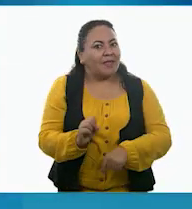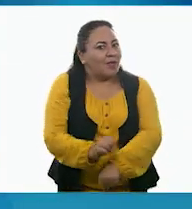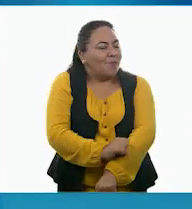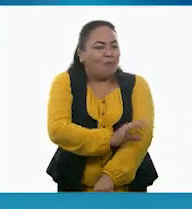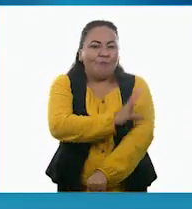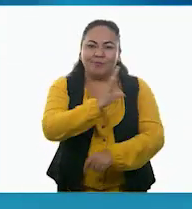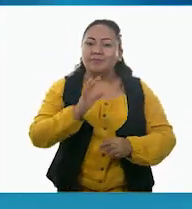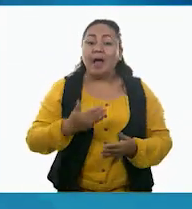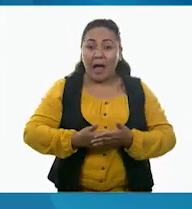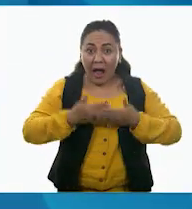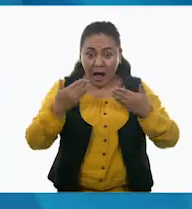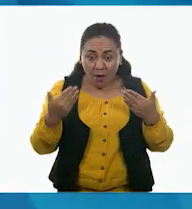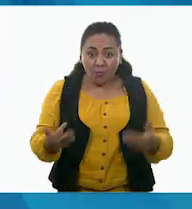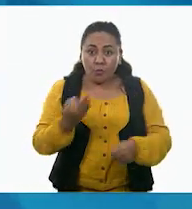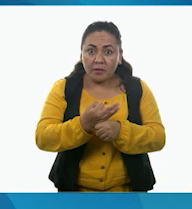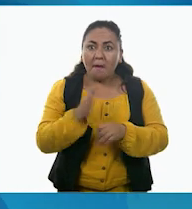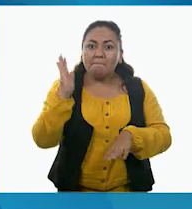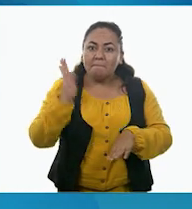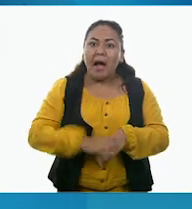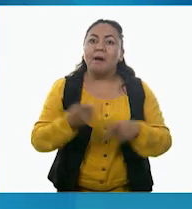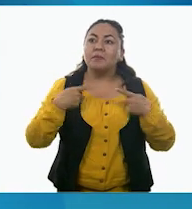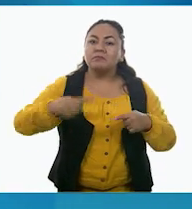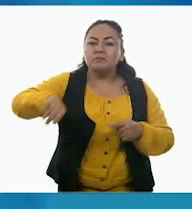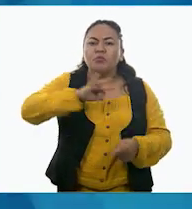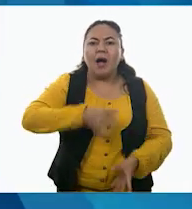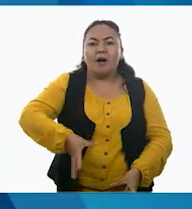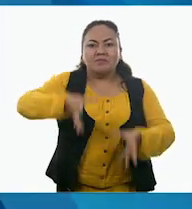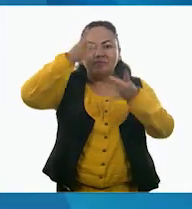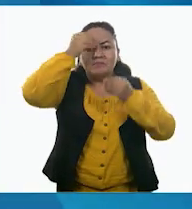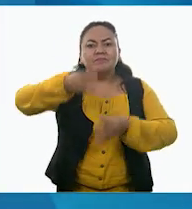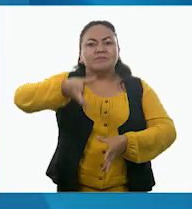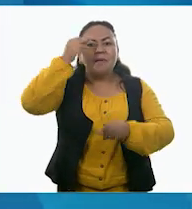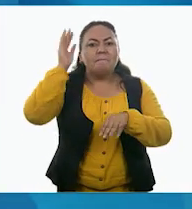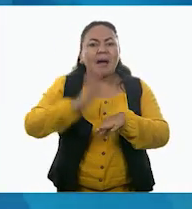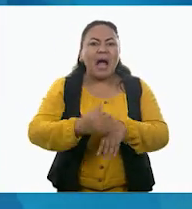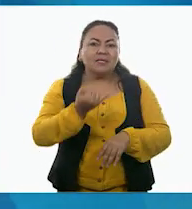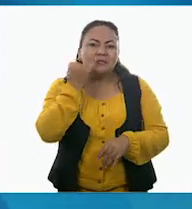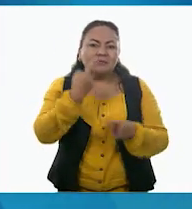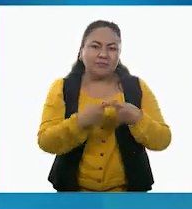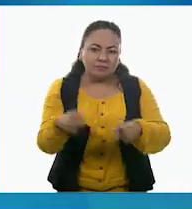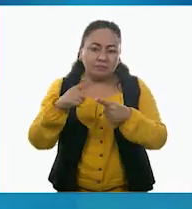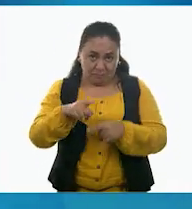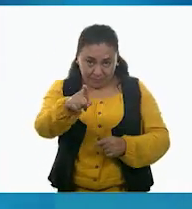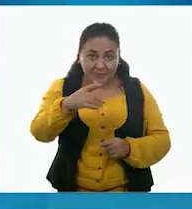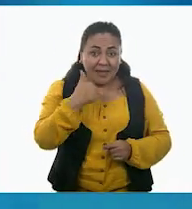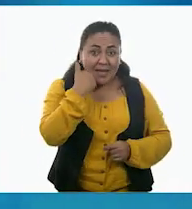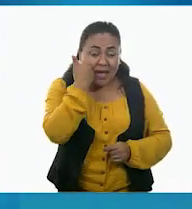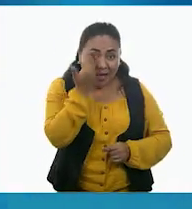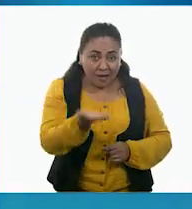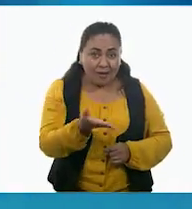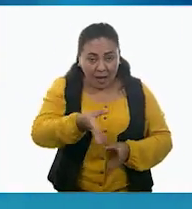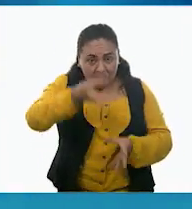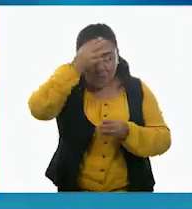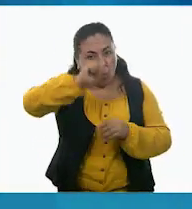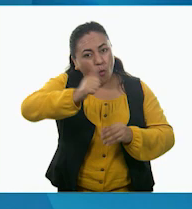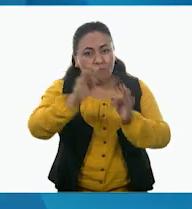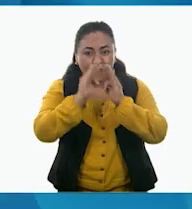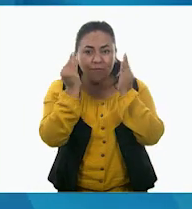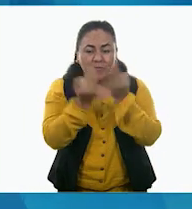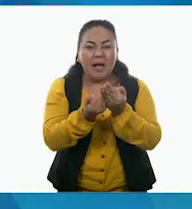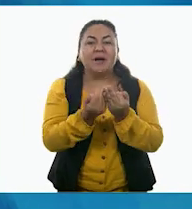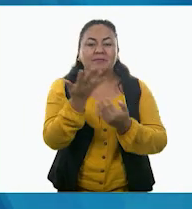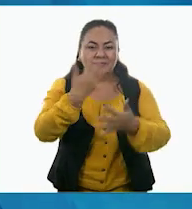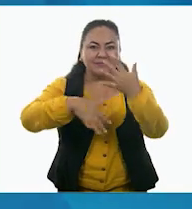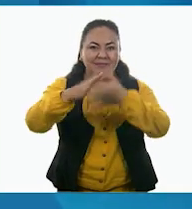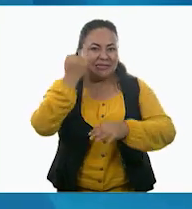emoción! Ahora más personas podrían aprender estas lenguas. ¿A ti te gustaría usarla y aprender una lengua